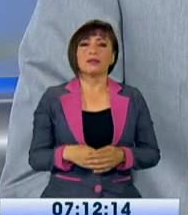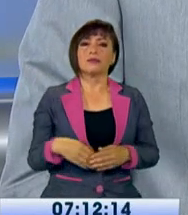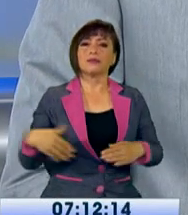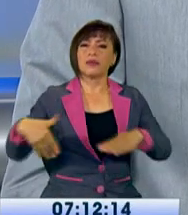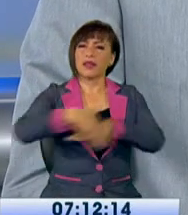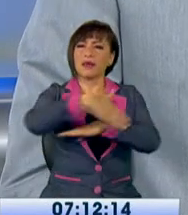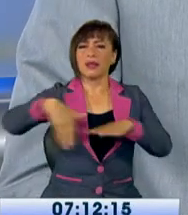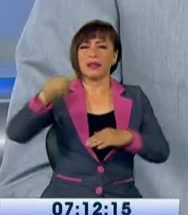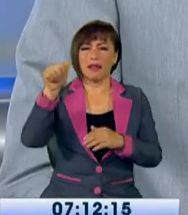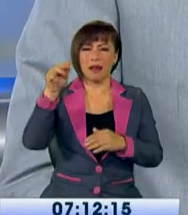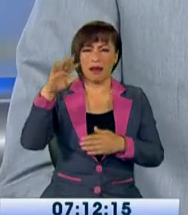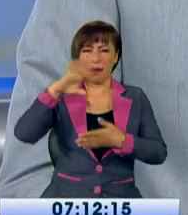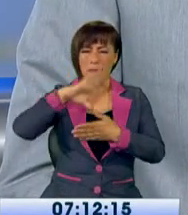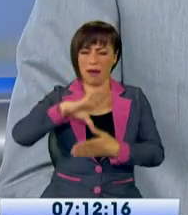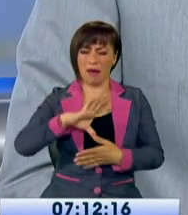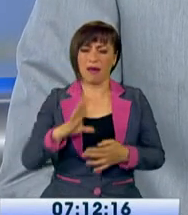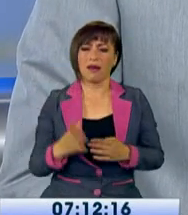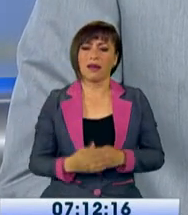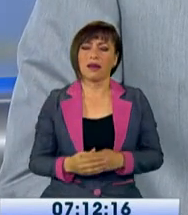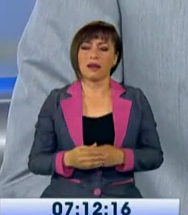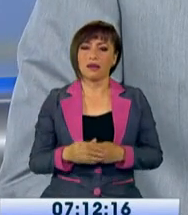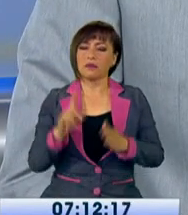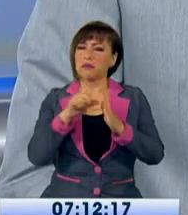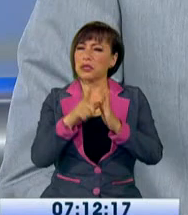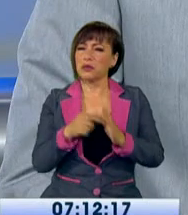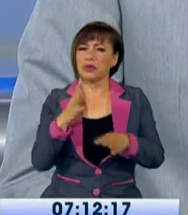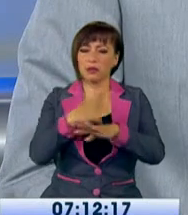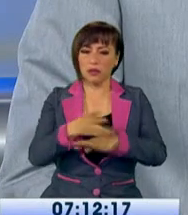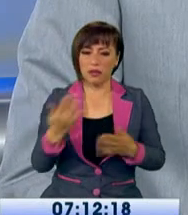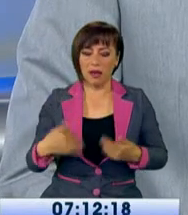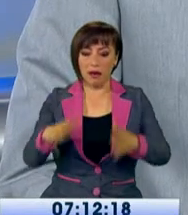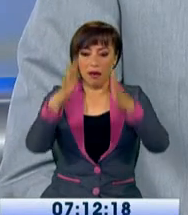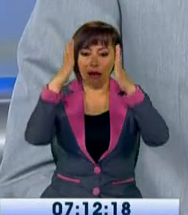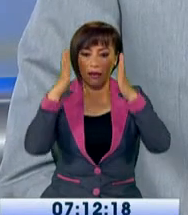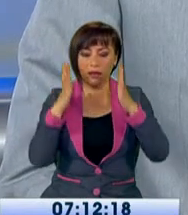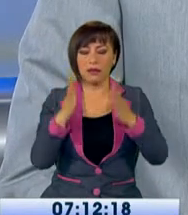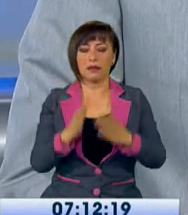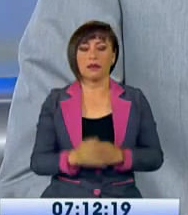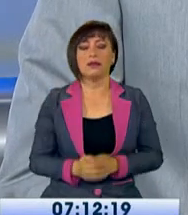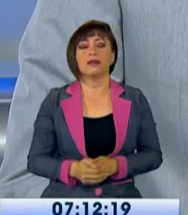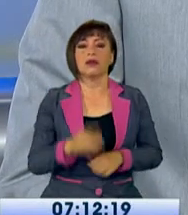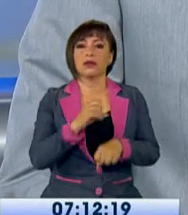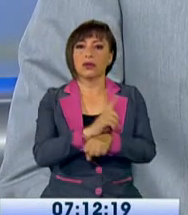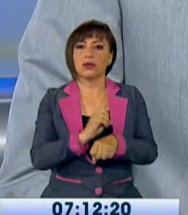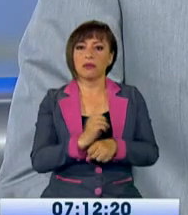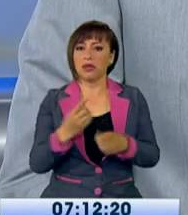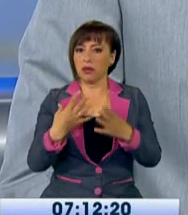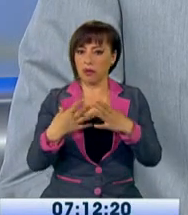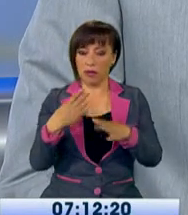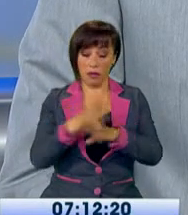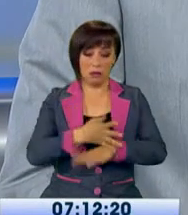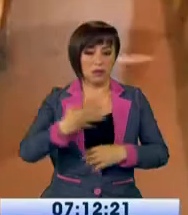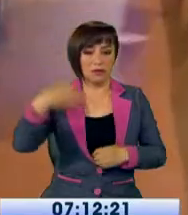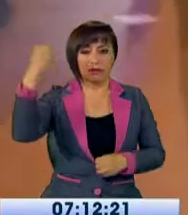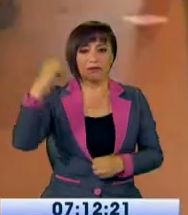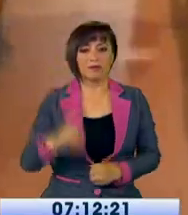las Américas. Minutos después del hecho, habría sido atendido por paramédicos, pero después abandonó este lugar.